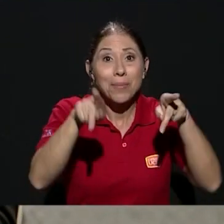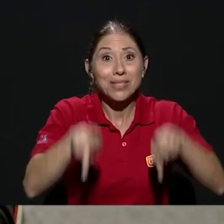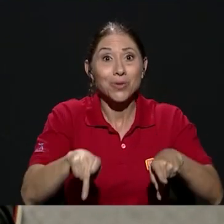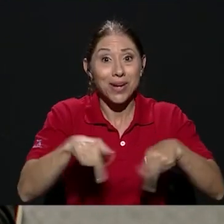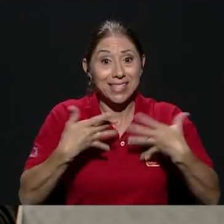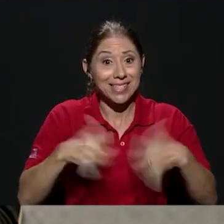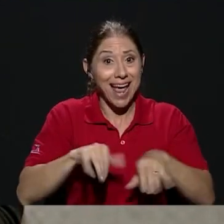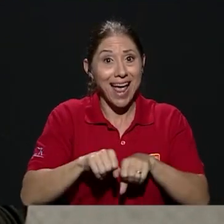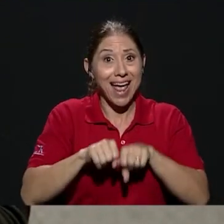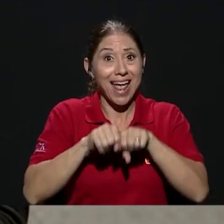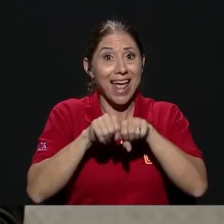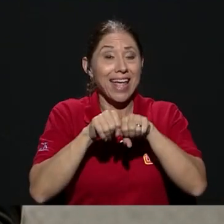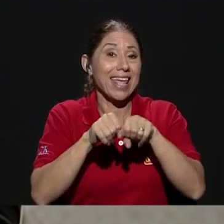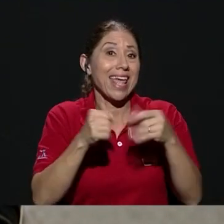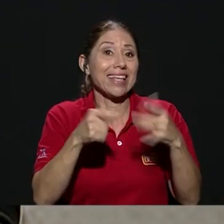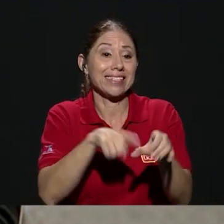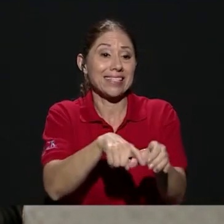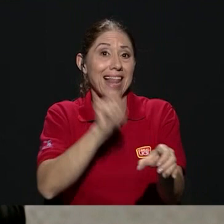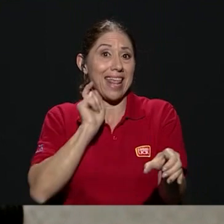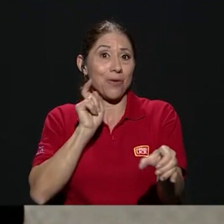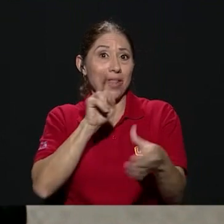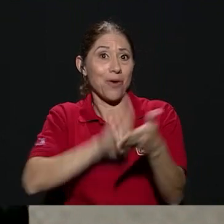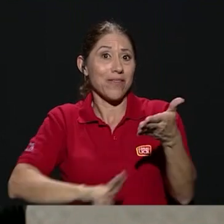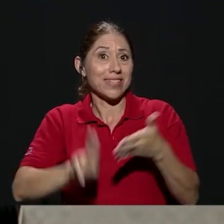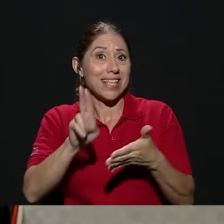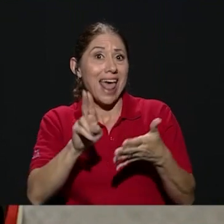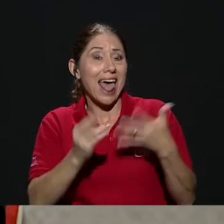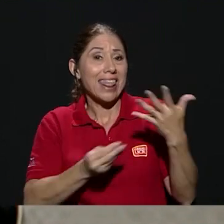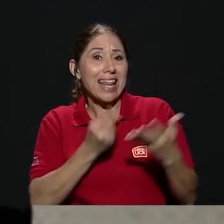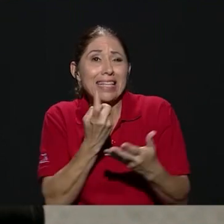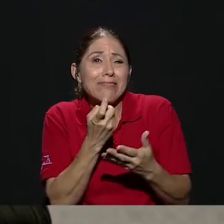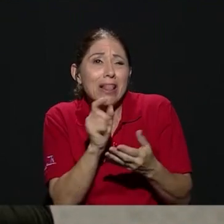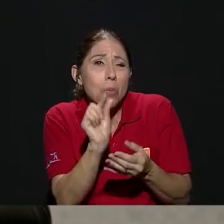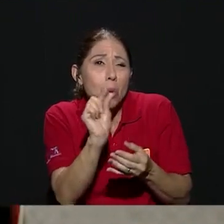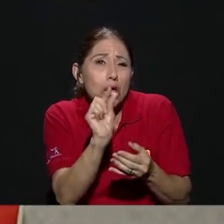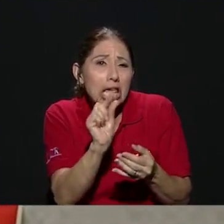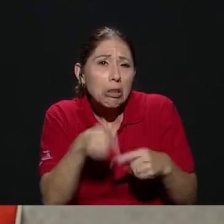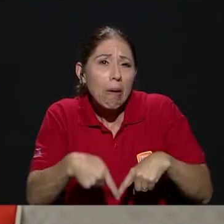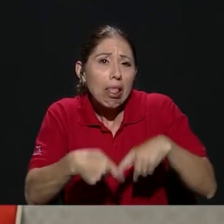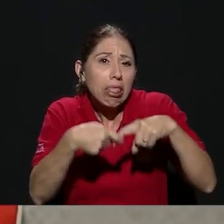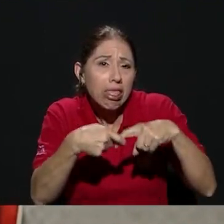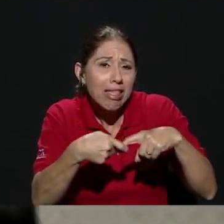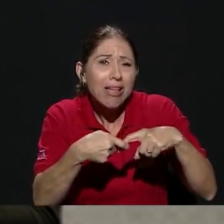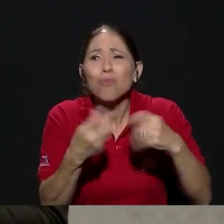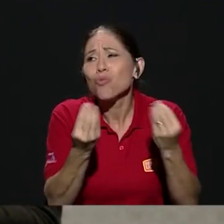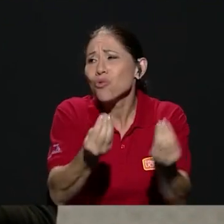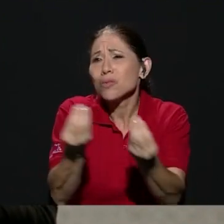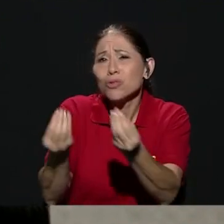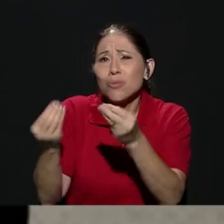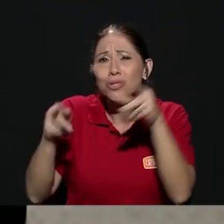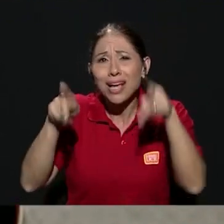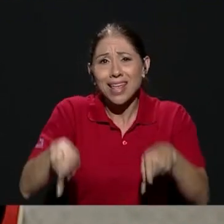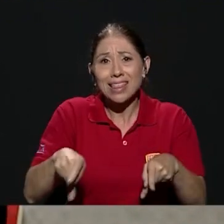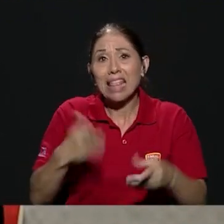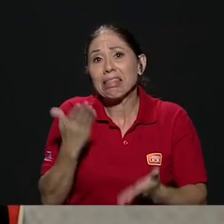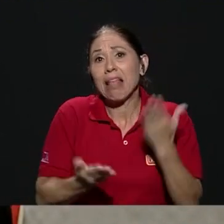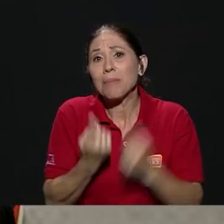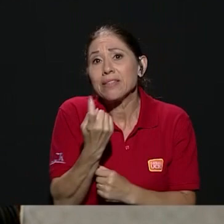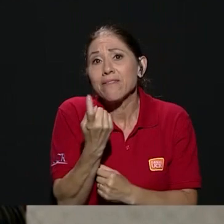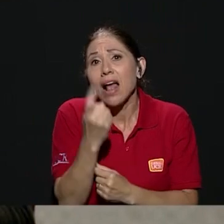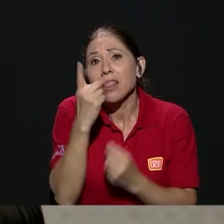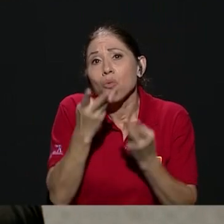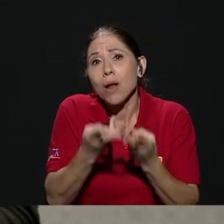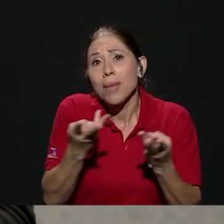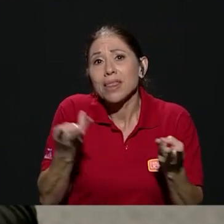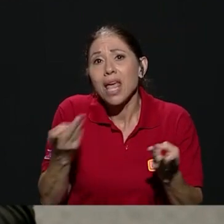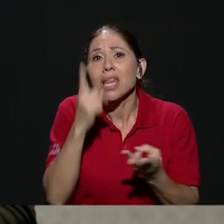mucho que les faltó una materia, se quedaron en el colegio, entonces no pudieron hacer el bachillerato, pero ya son muchachos que estaban